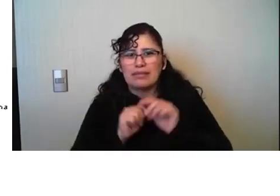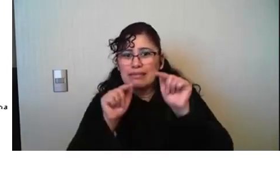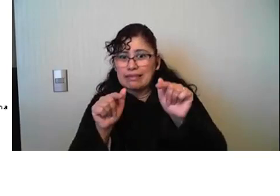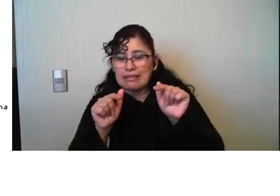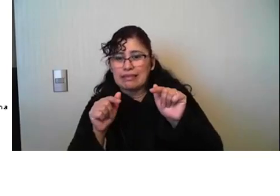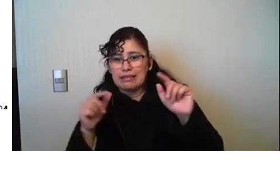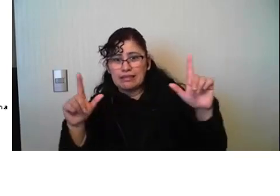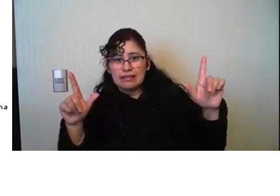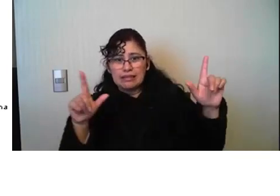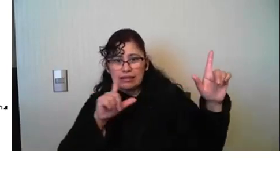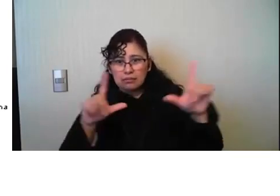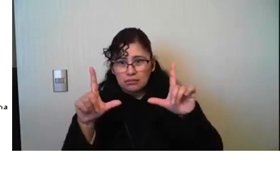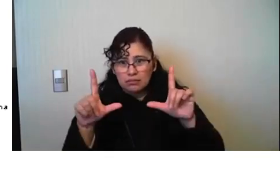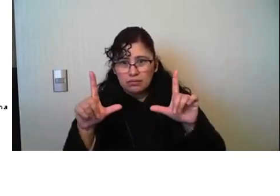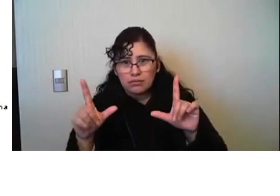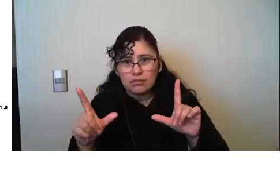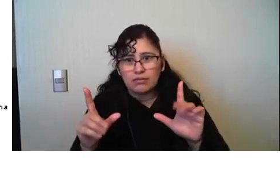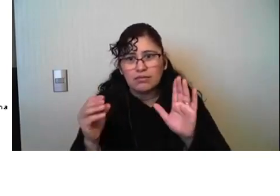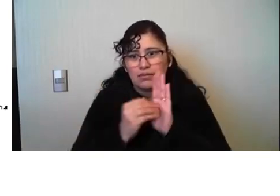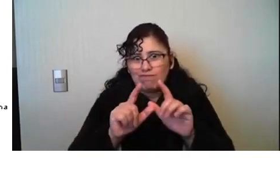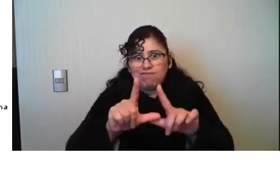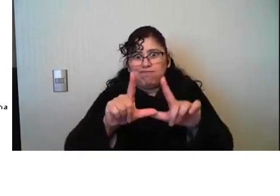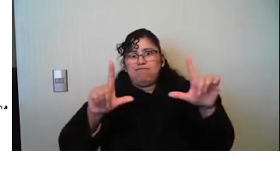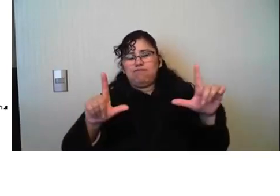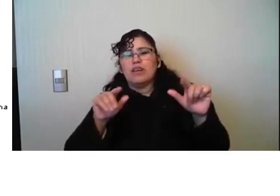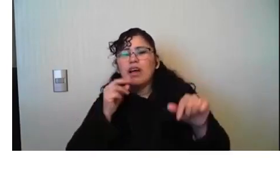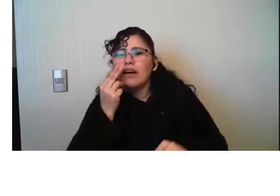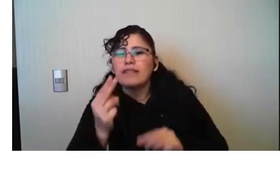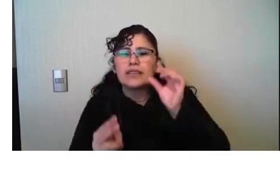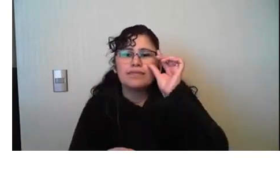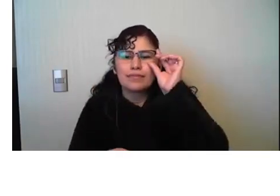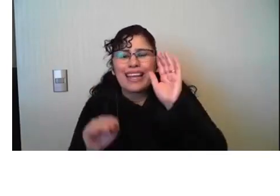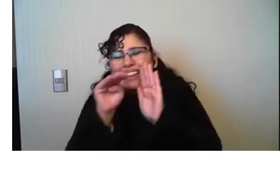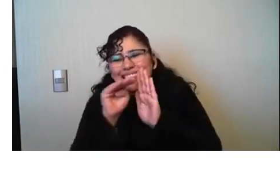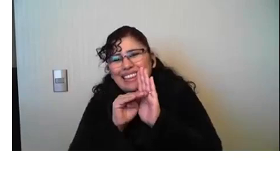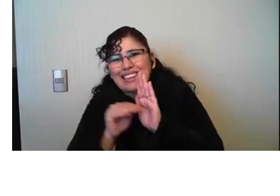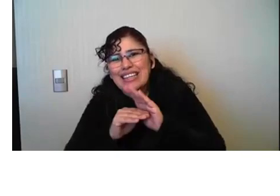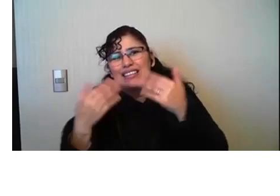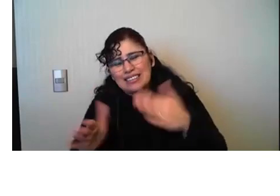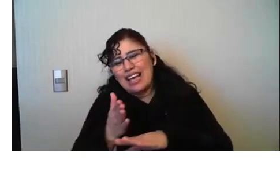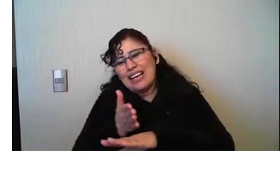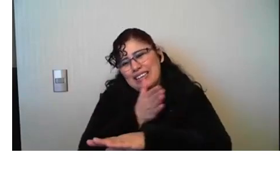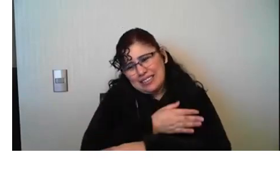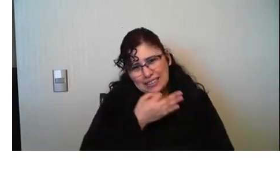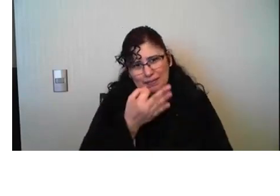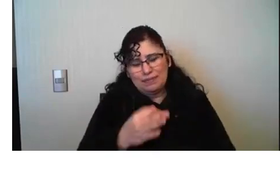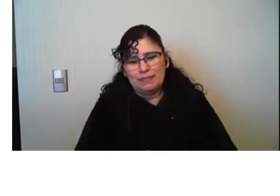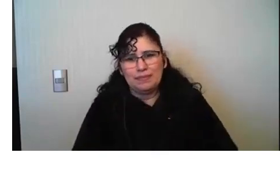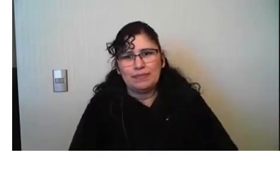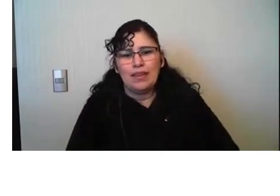un poco más amplia de todos los detalles que hemos visto.